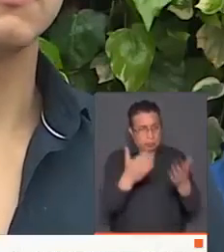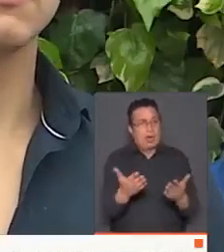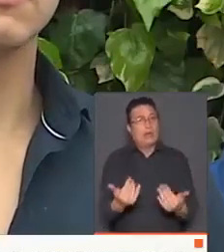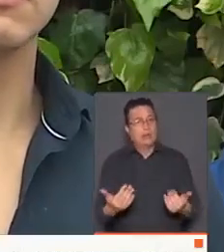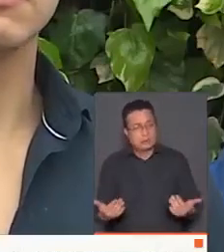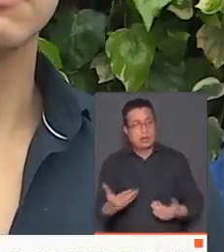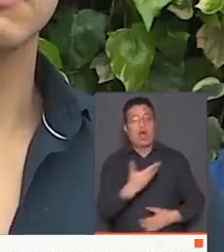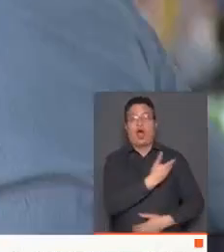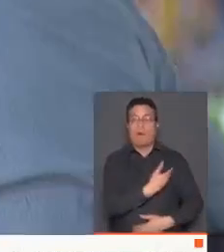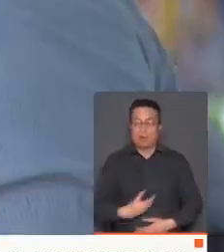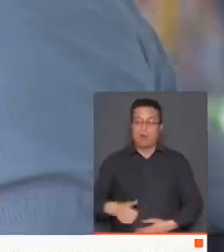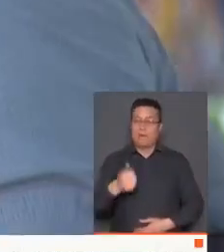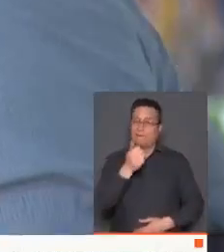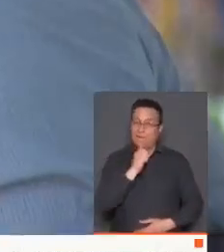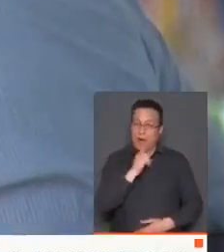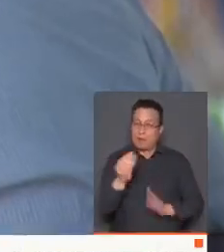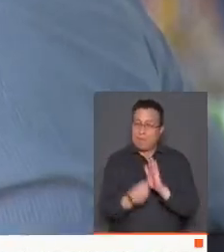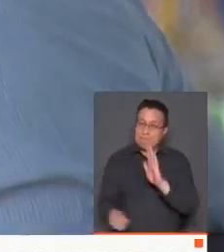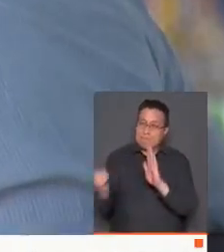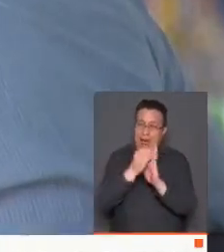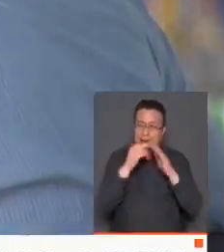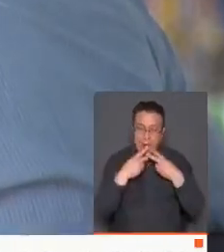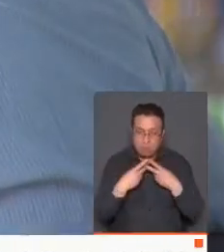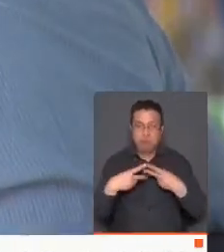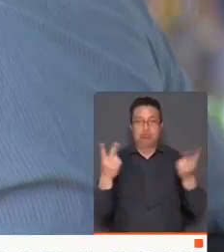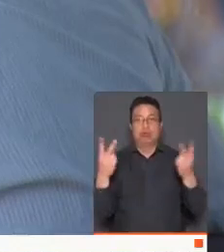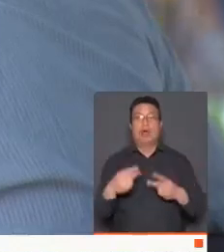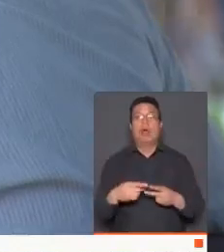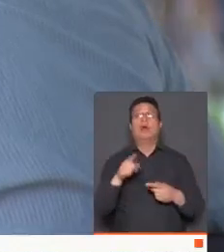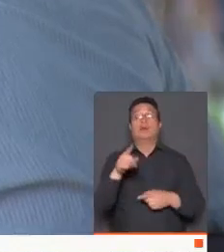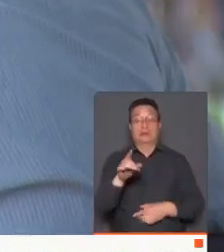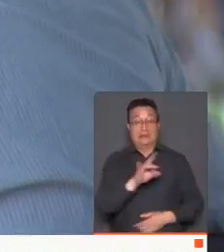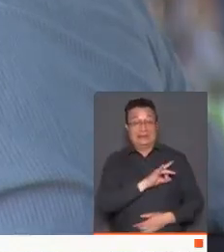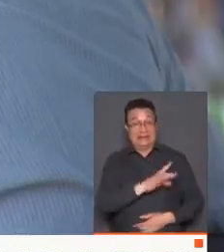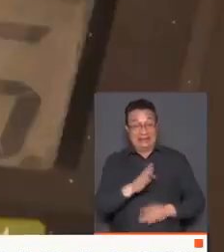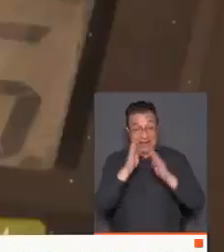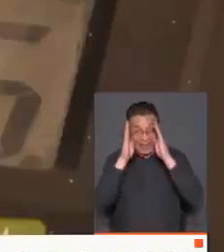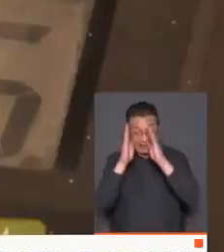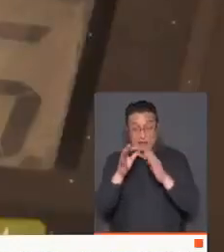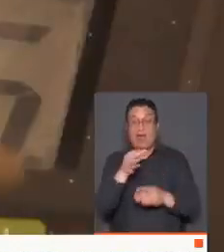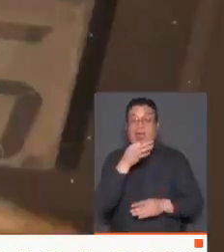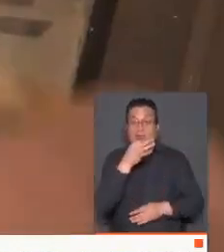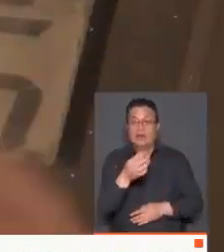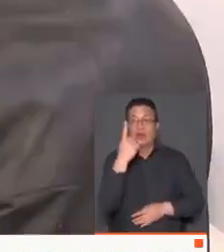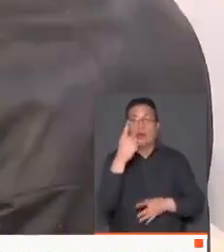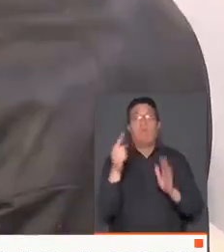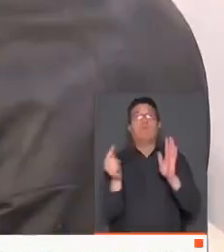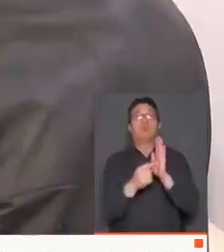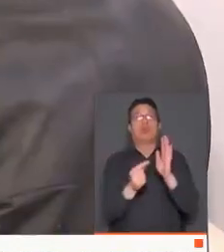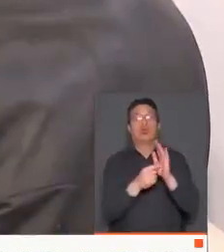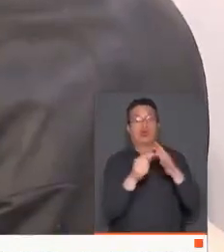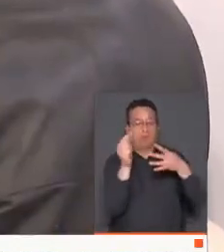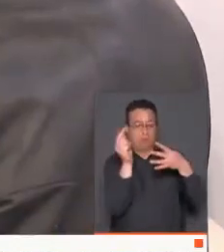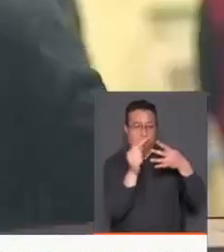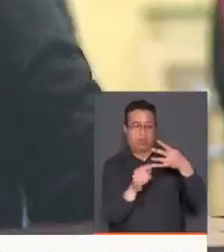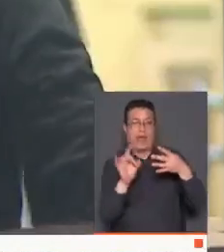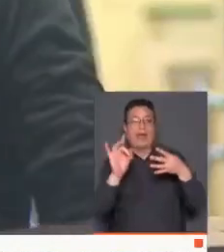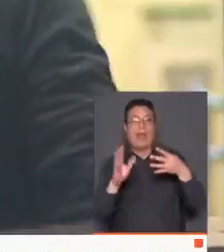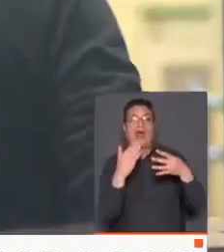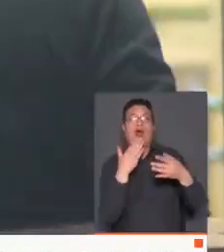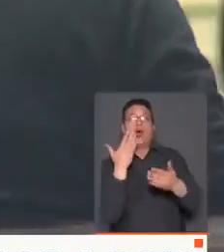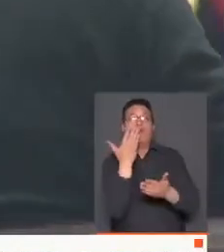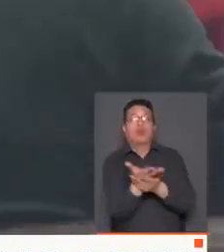que el gobierno no ha estado a la altura si le atiende detalla la existencia de un instrumento para fijar un puntaje de cada postulante que